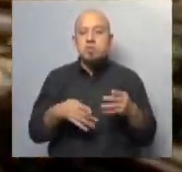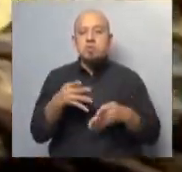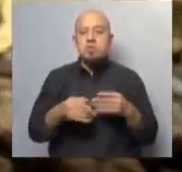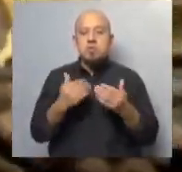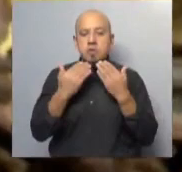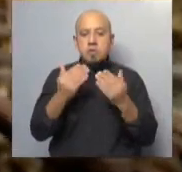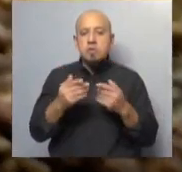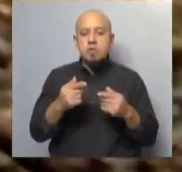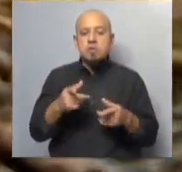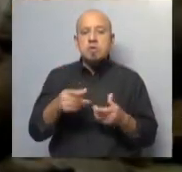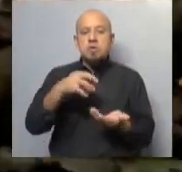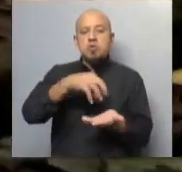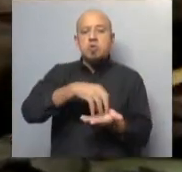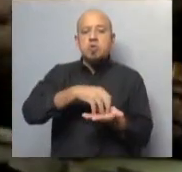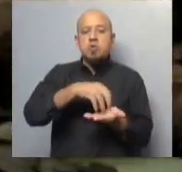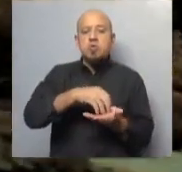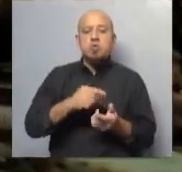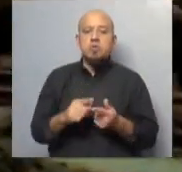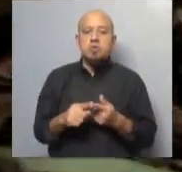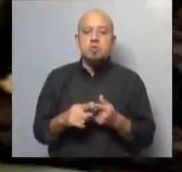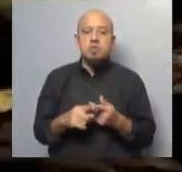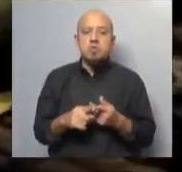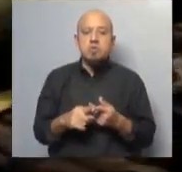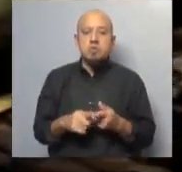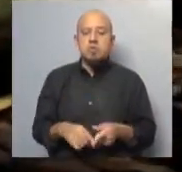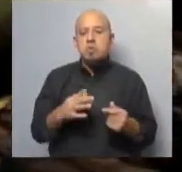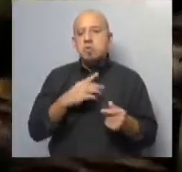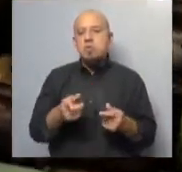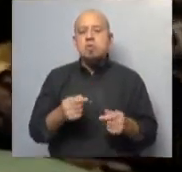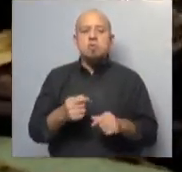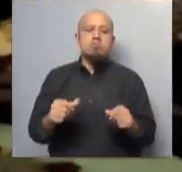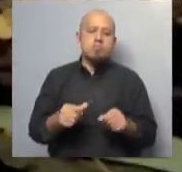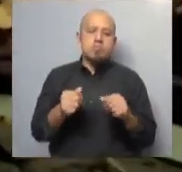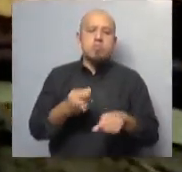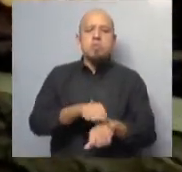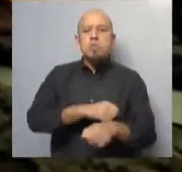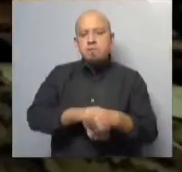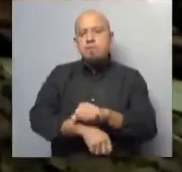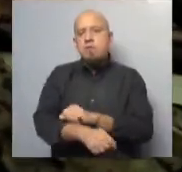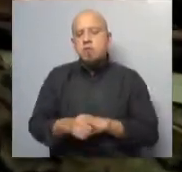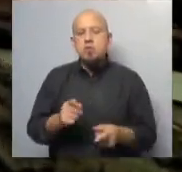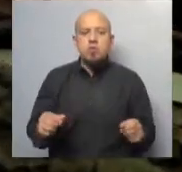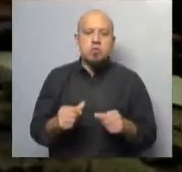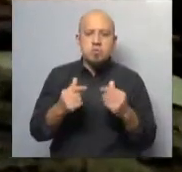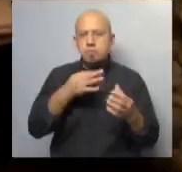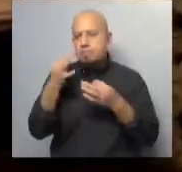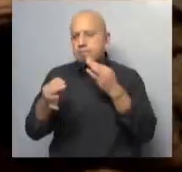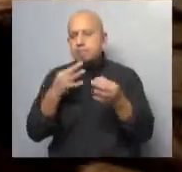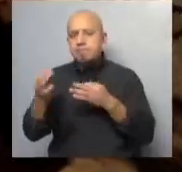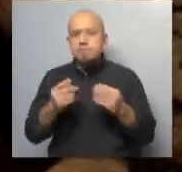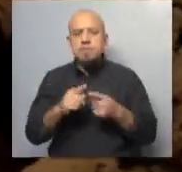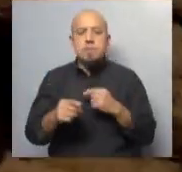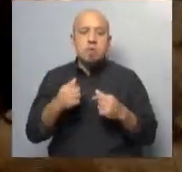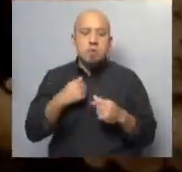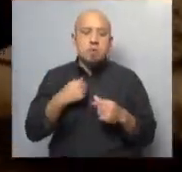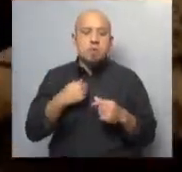hongos. En realidad se está haciendo mucho esfuerzo, ¿no? Con todas las publicaciones, con las charlas, con la divulgación científica, que